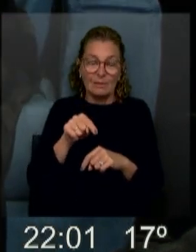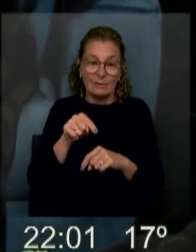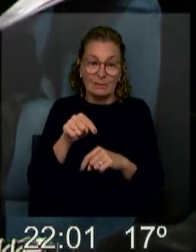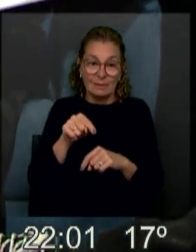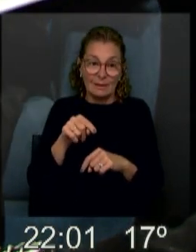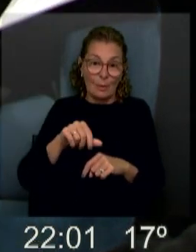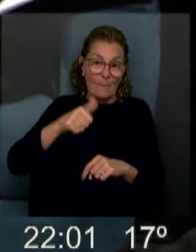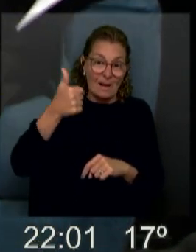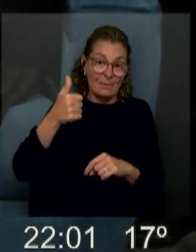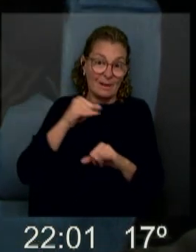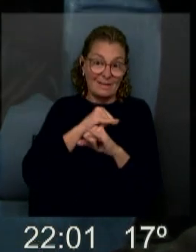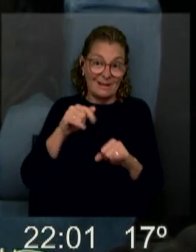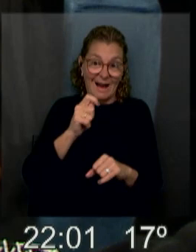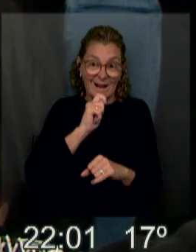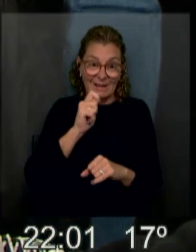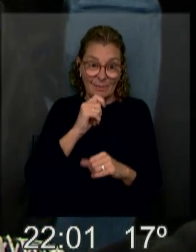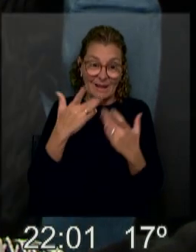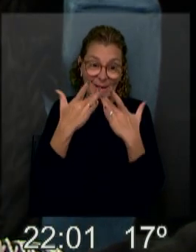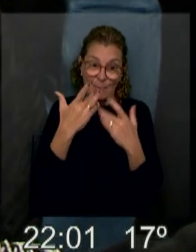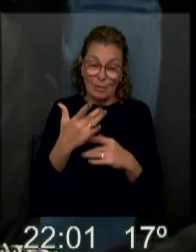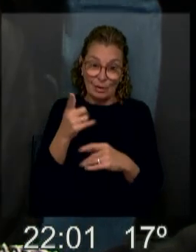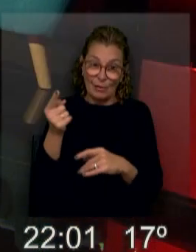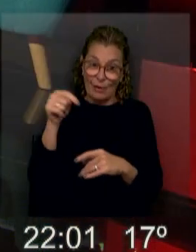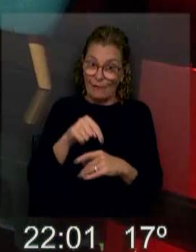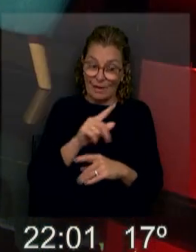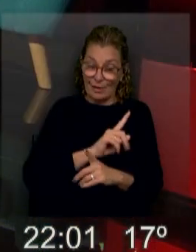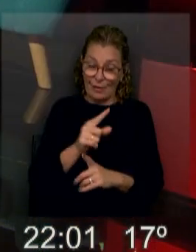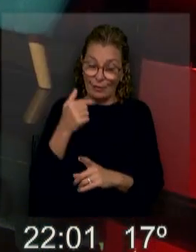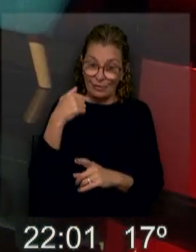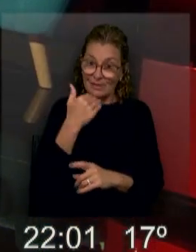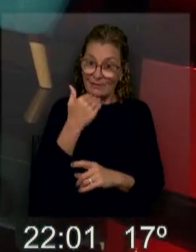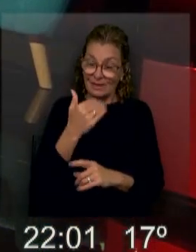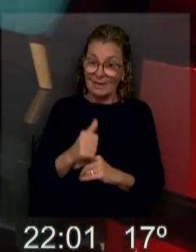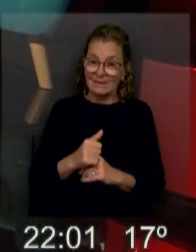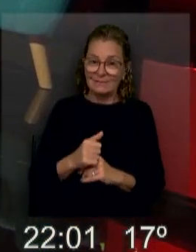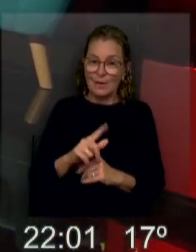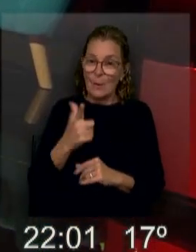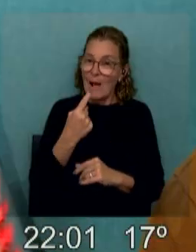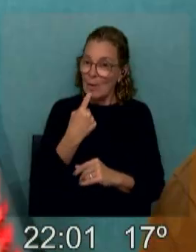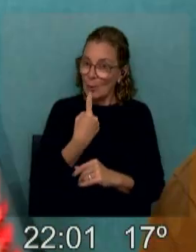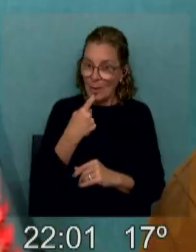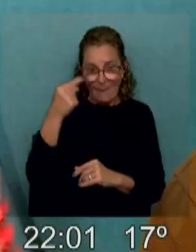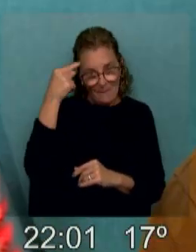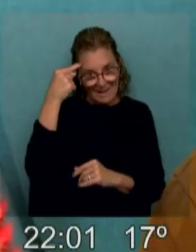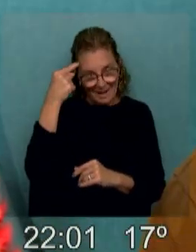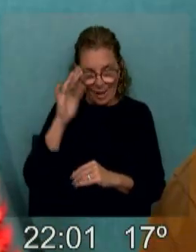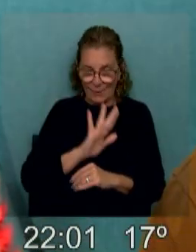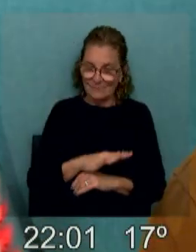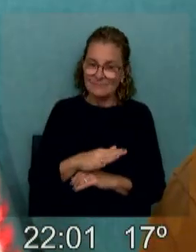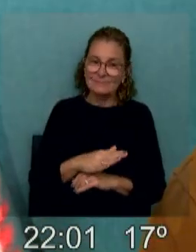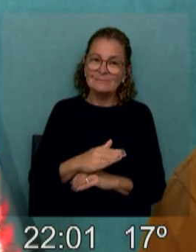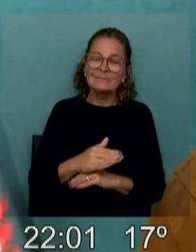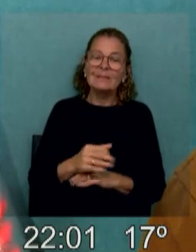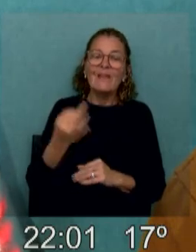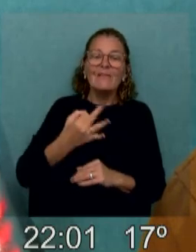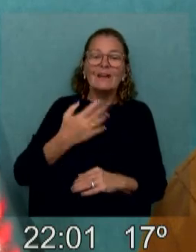un mayor. Para cerrar esta hermosa entrevista. Pues así que no lo vieron venir. Eso sin duda fue craneado y pensado. Divines, la